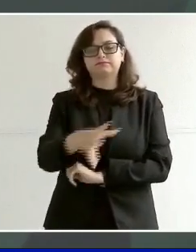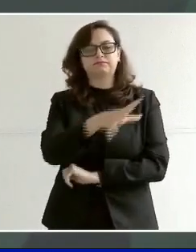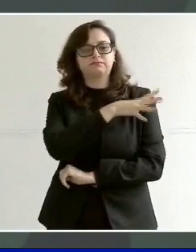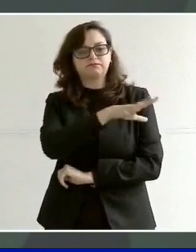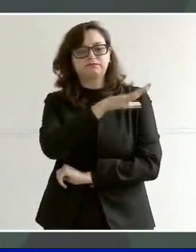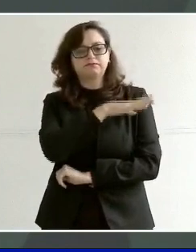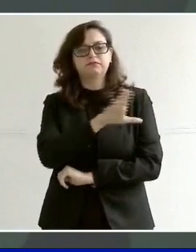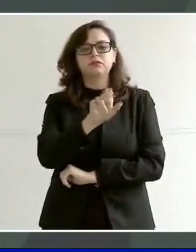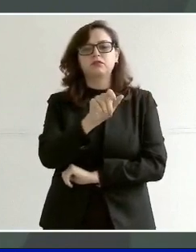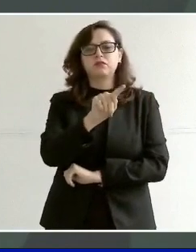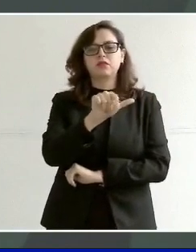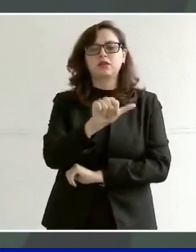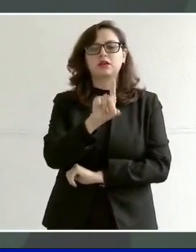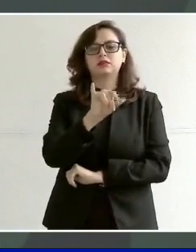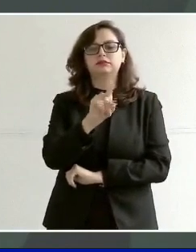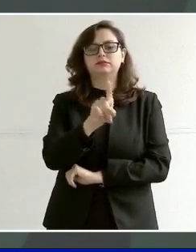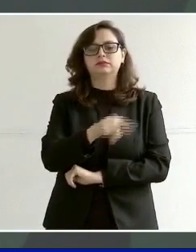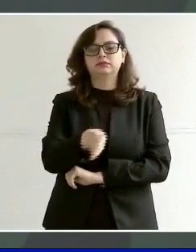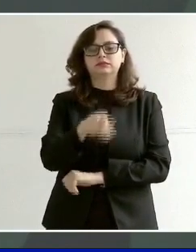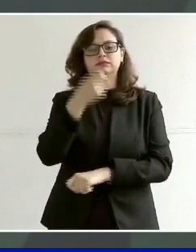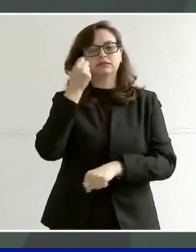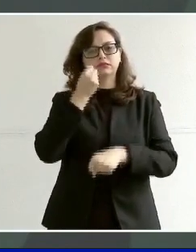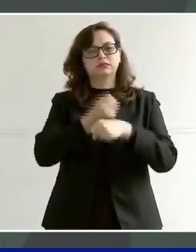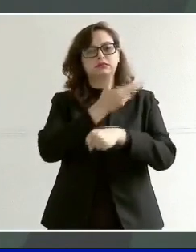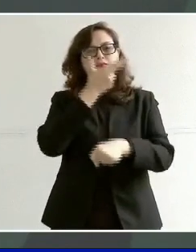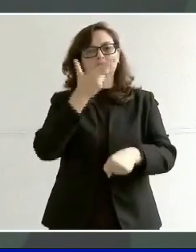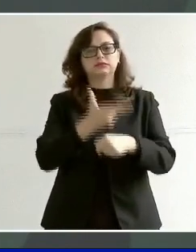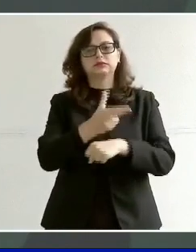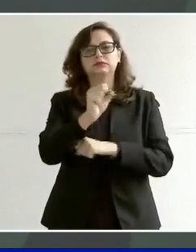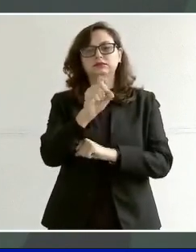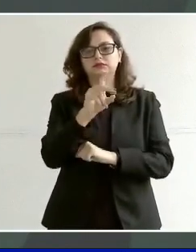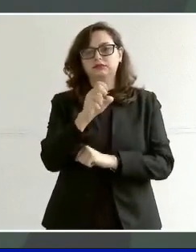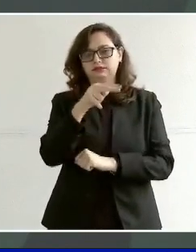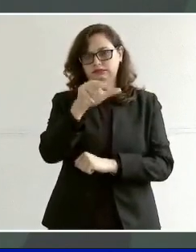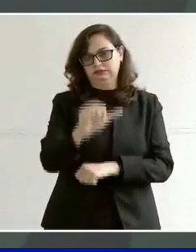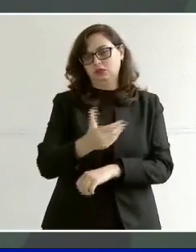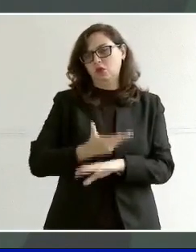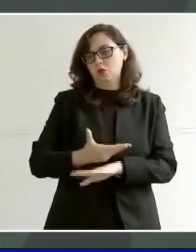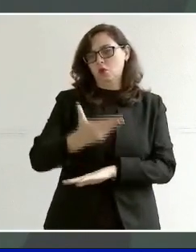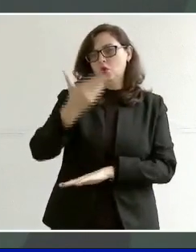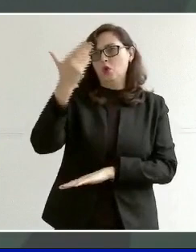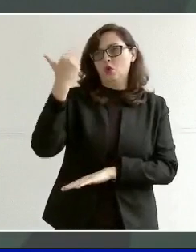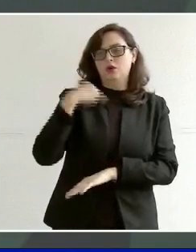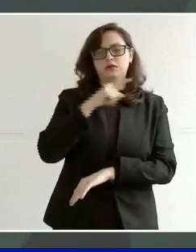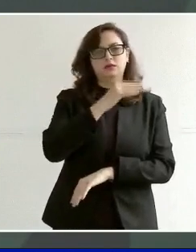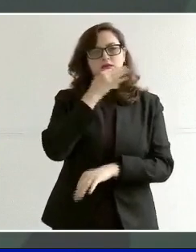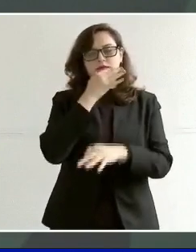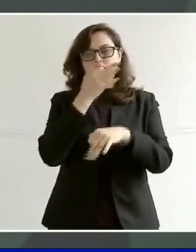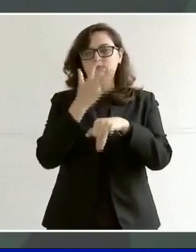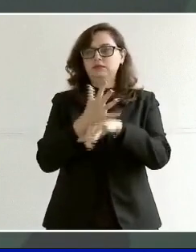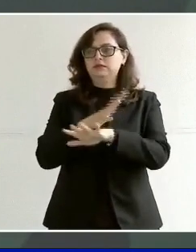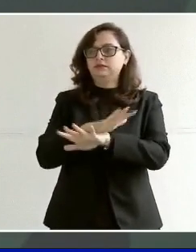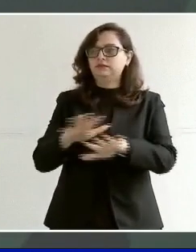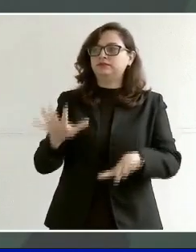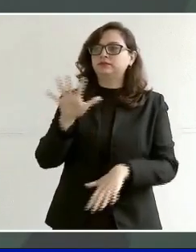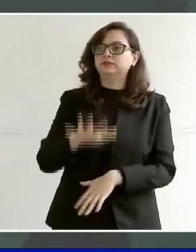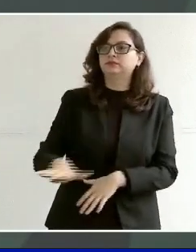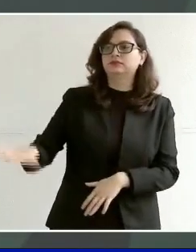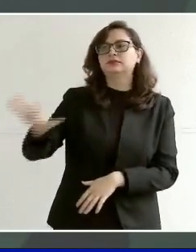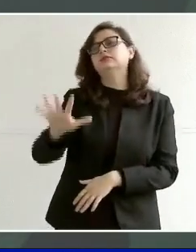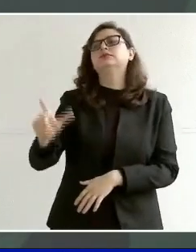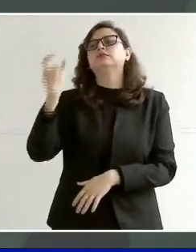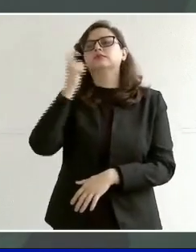Díaz, secretario de la Defensa Nacional de ese entonces, informó que en el Otatal Guerrero